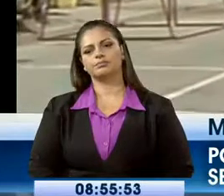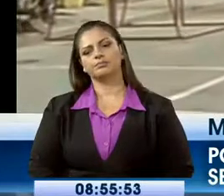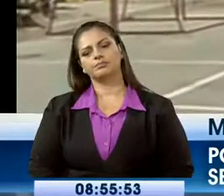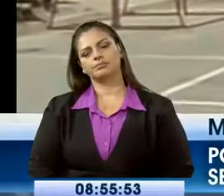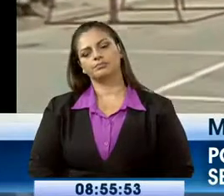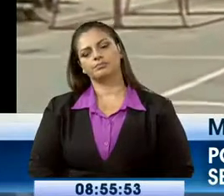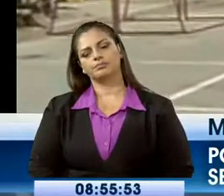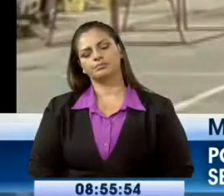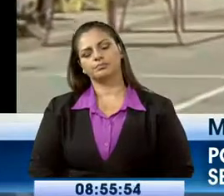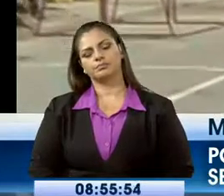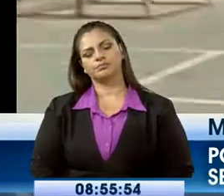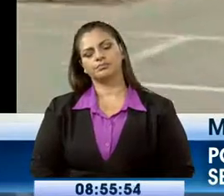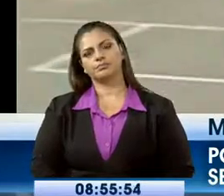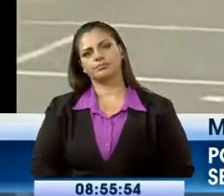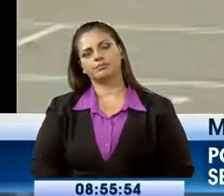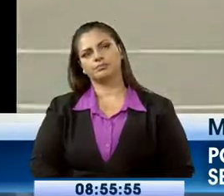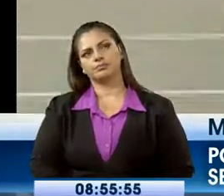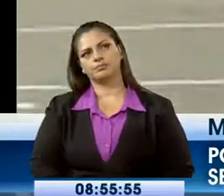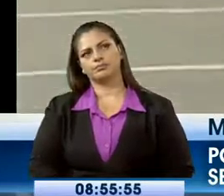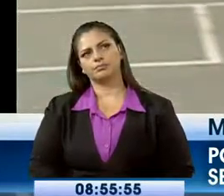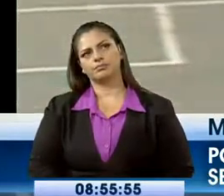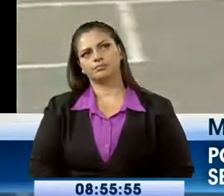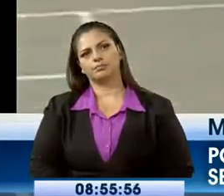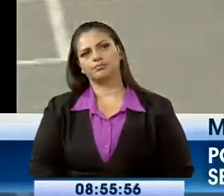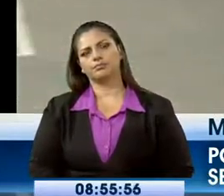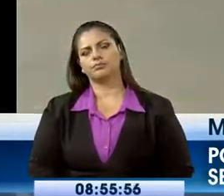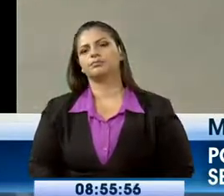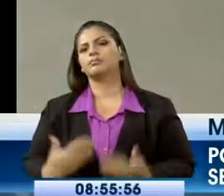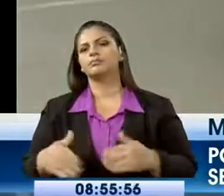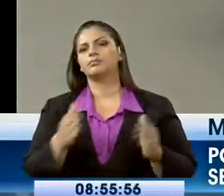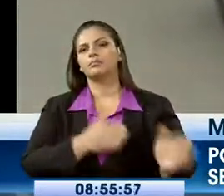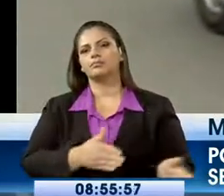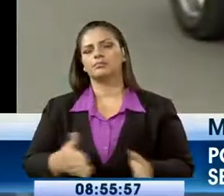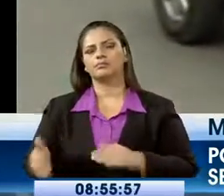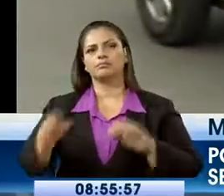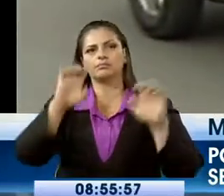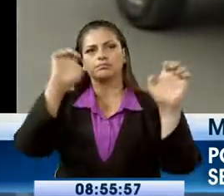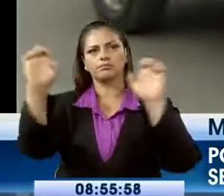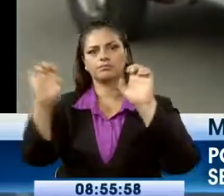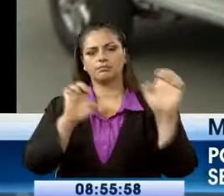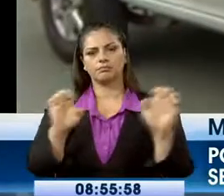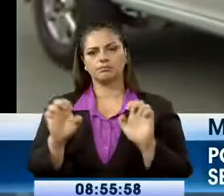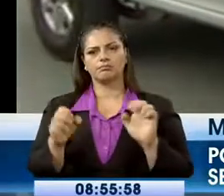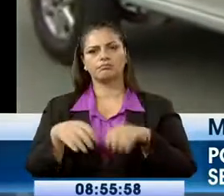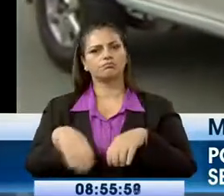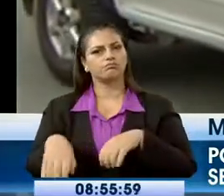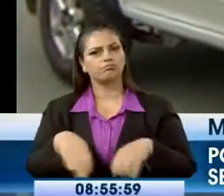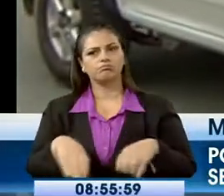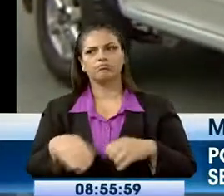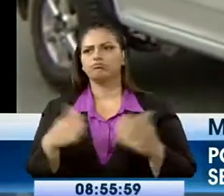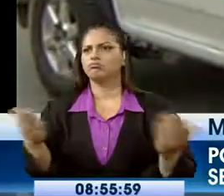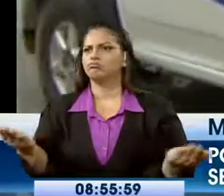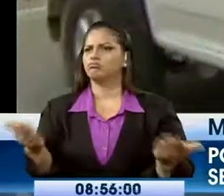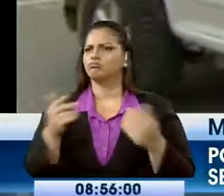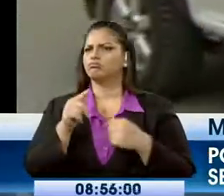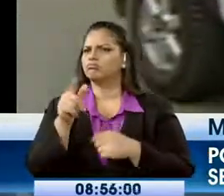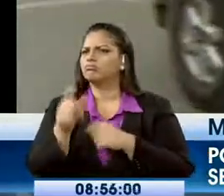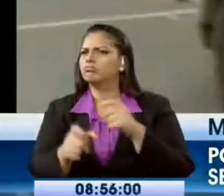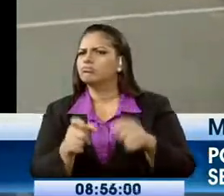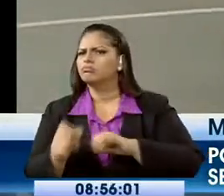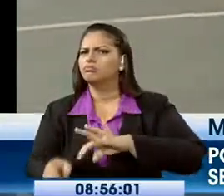se está implementando ciertas estrategias, ciertas acciones para evitar cualquier tipo de acto delincuencial